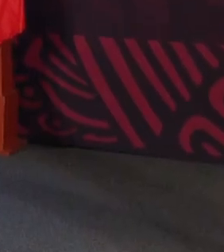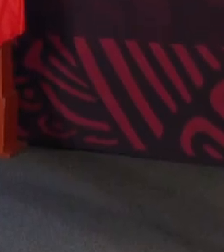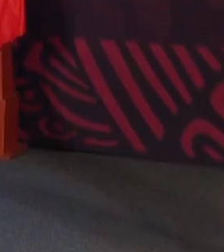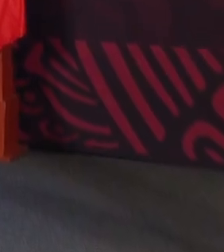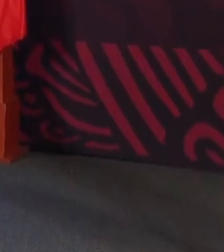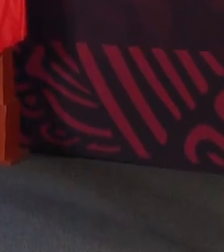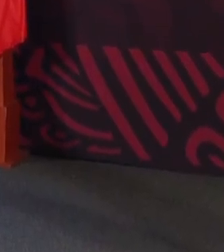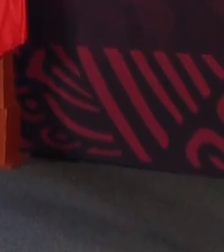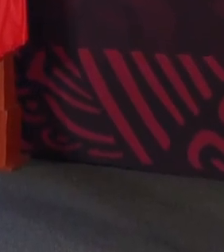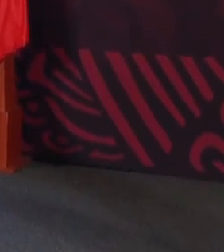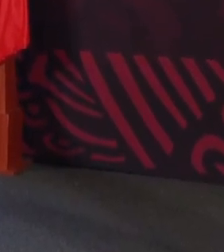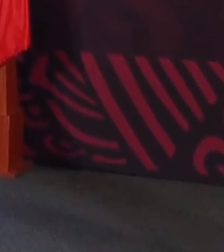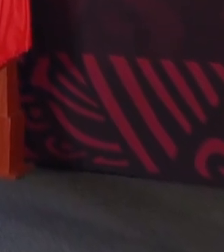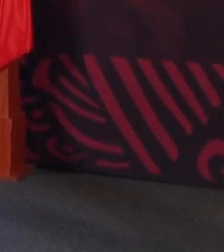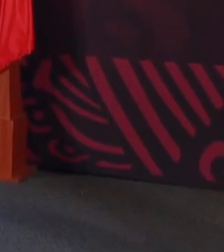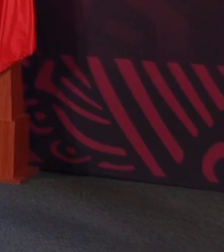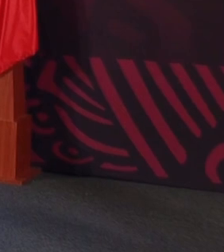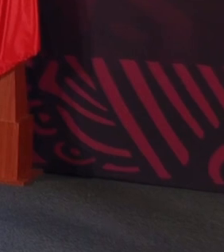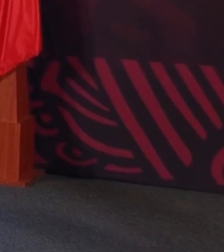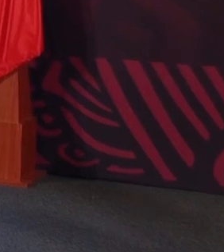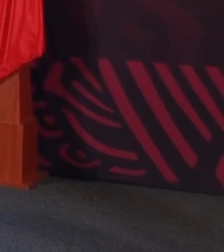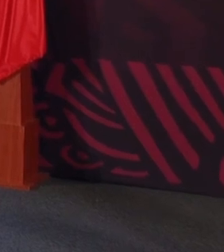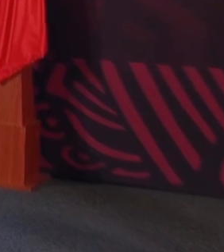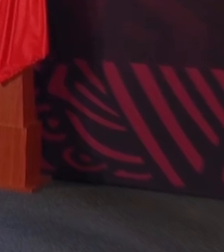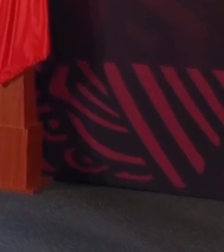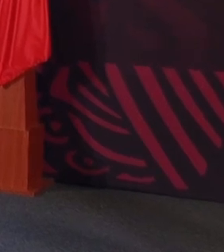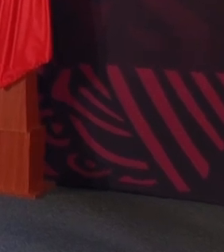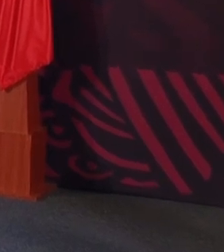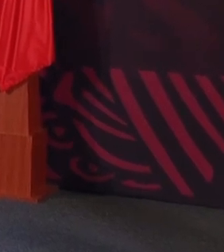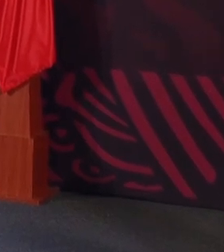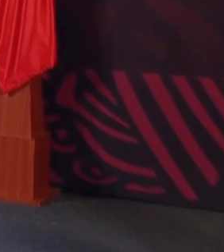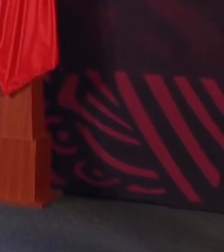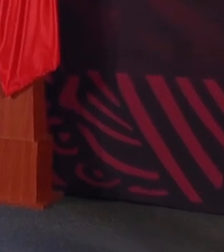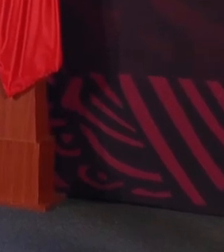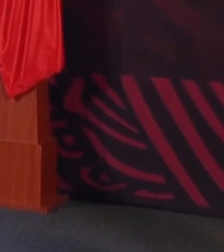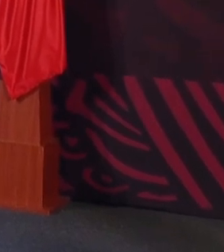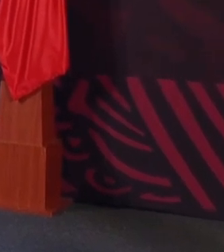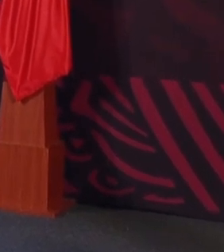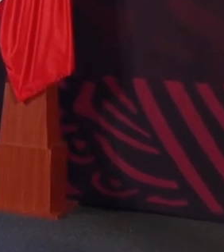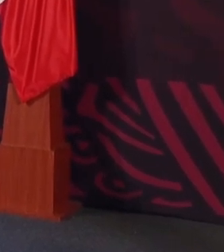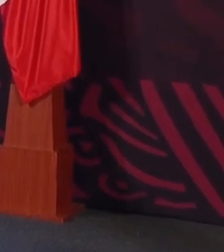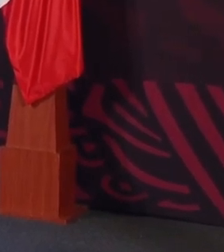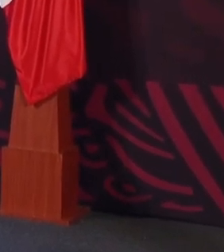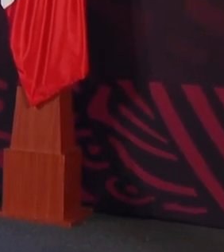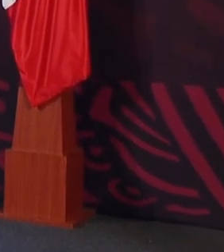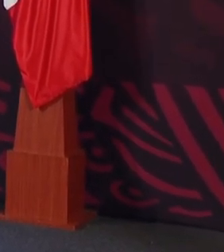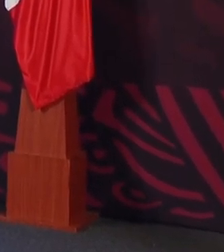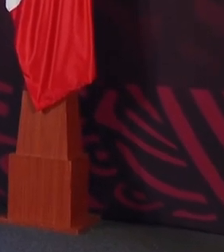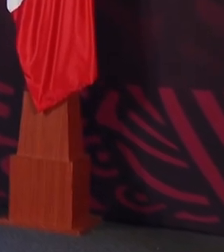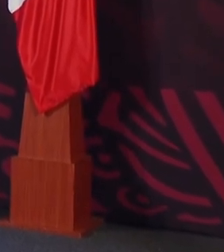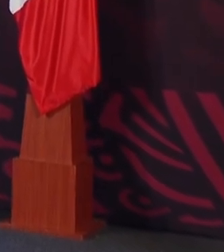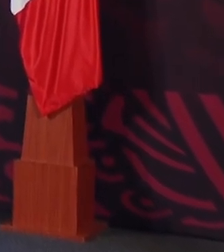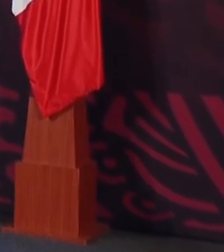Lo que queremos es que de verdad se tenga una democracia,